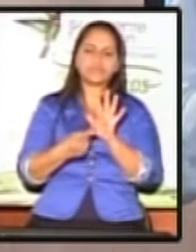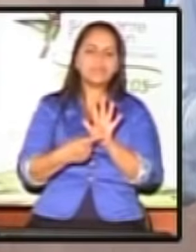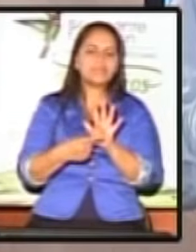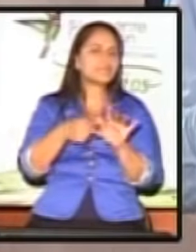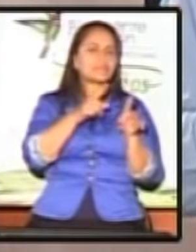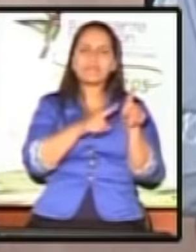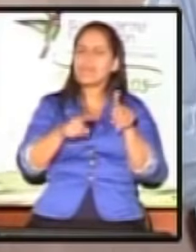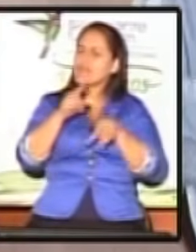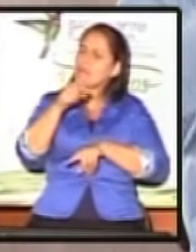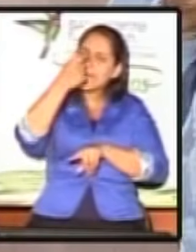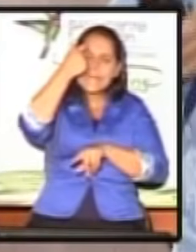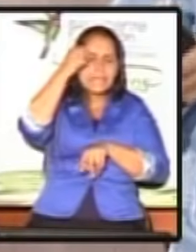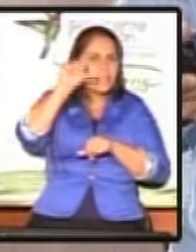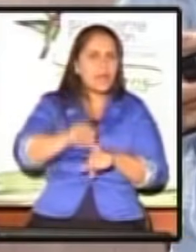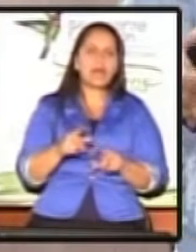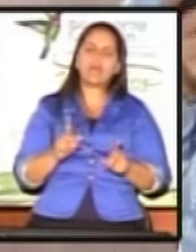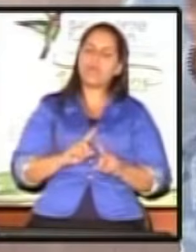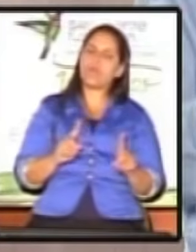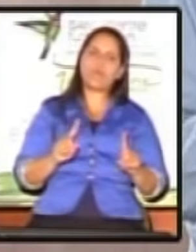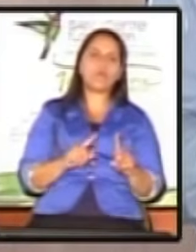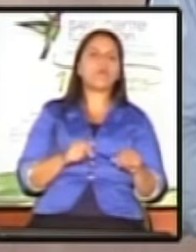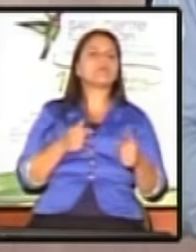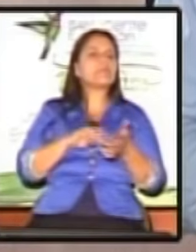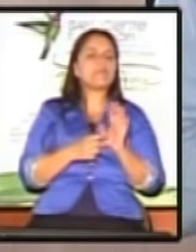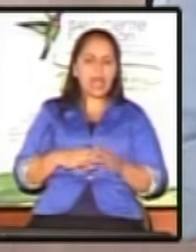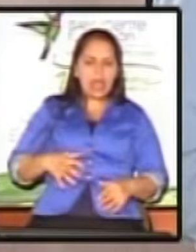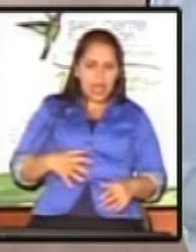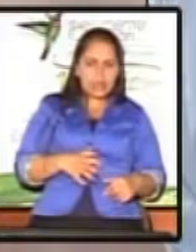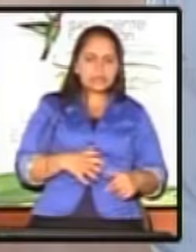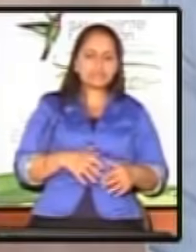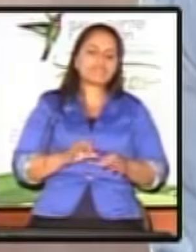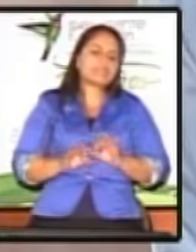esa connotación de algo ajeno que también es cuidar.